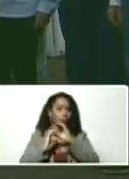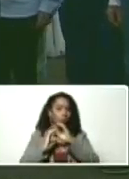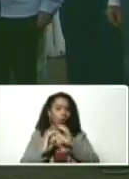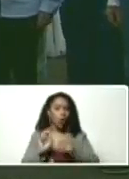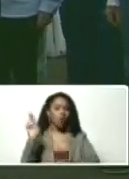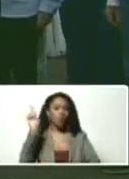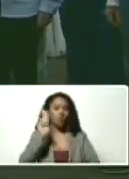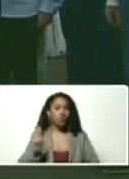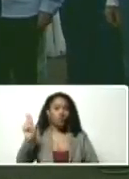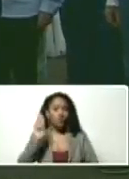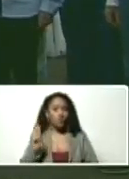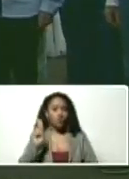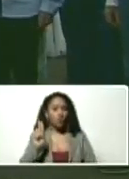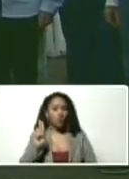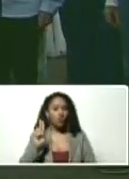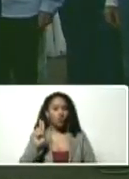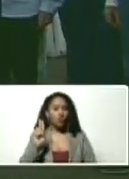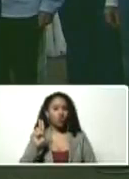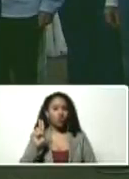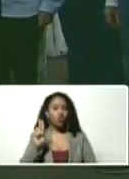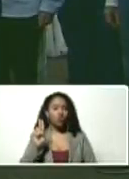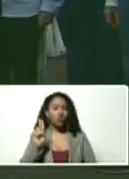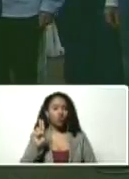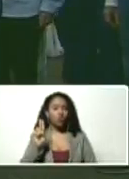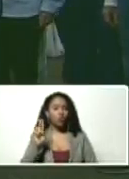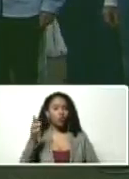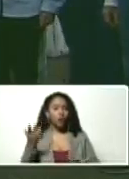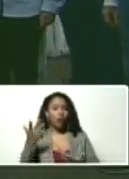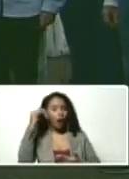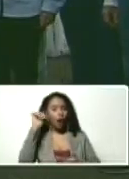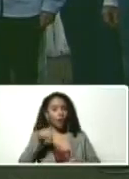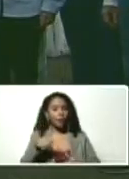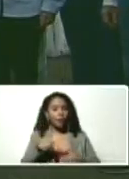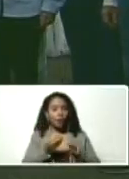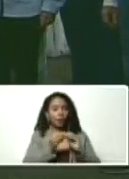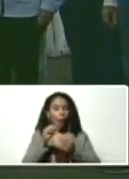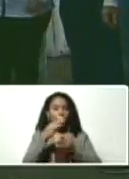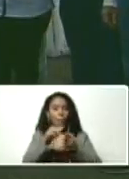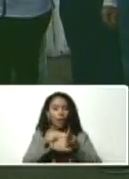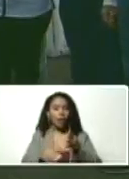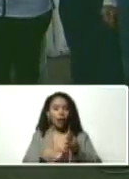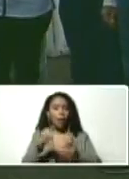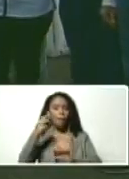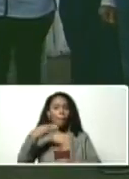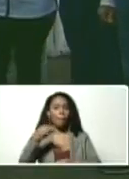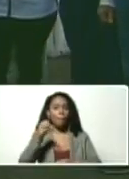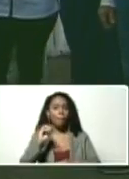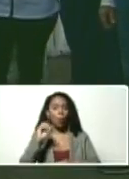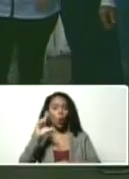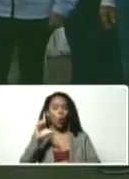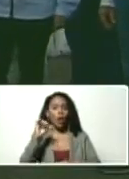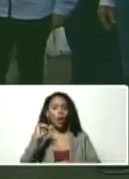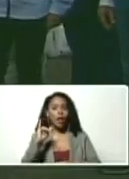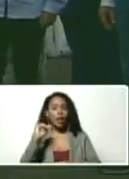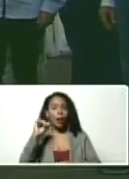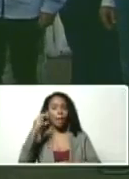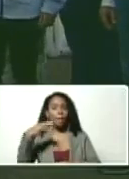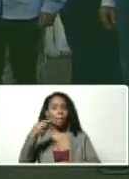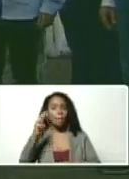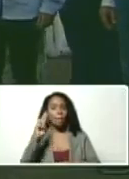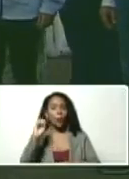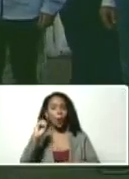usos y las calidades que tiene esta resina de polipropileno producida aquí en el